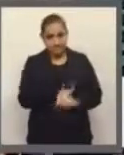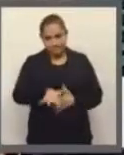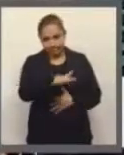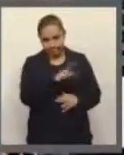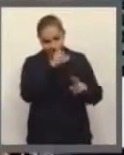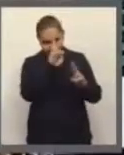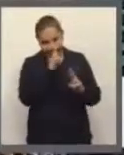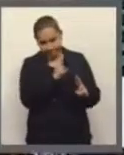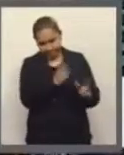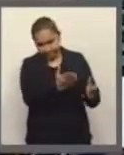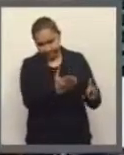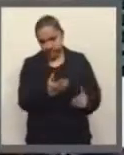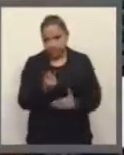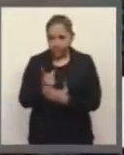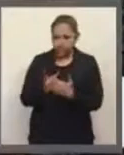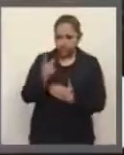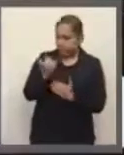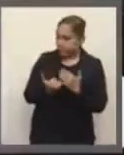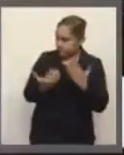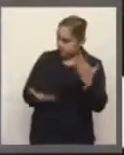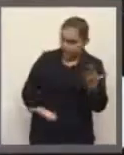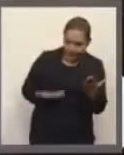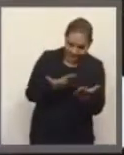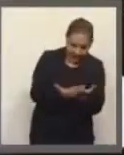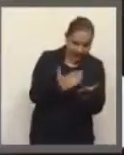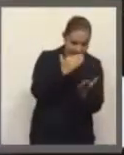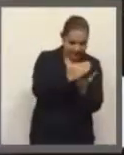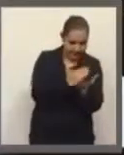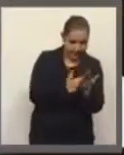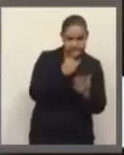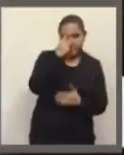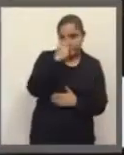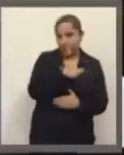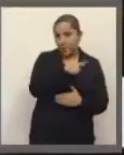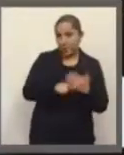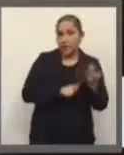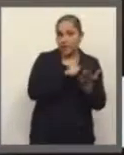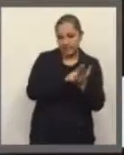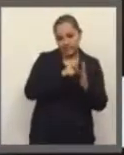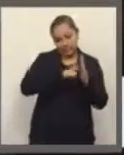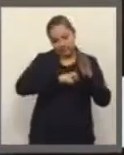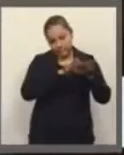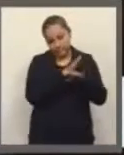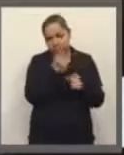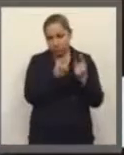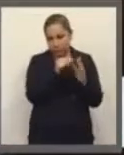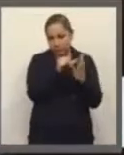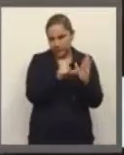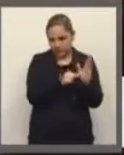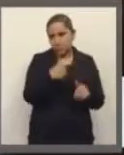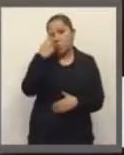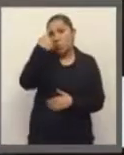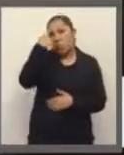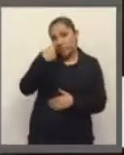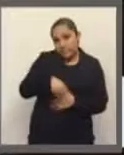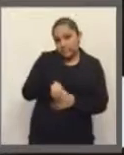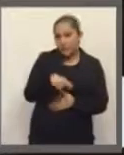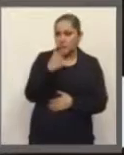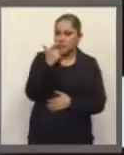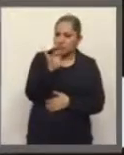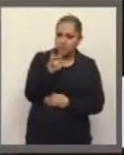que reforma diversas disposiciones de la ley para impulsar el incremento sostenido de